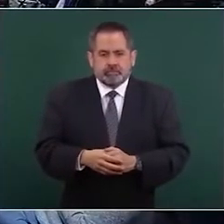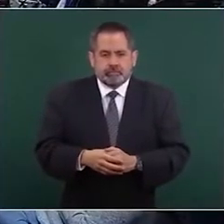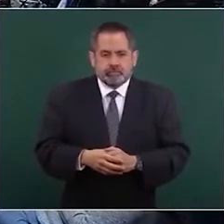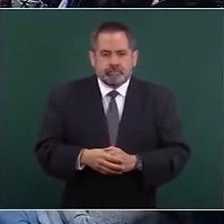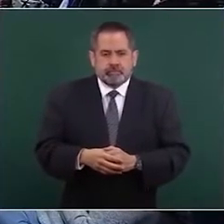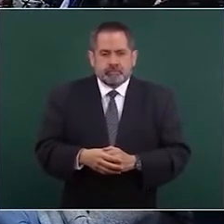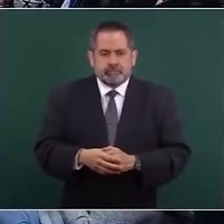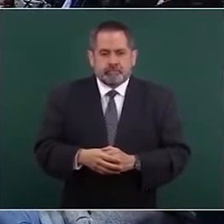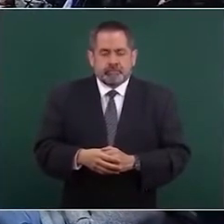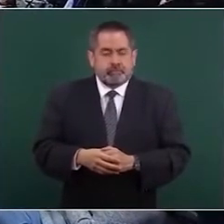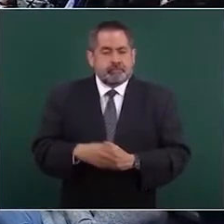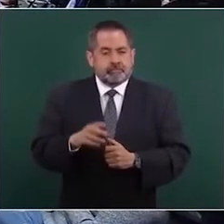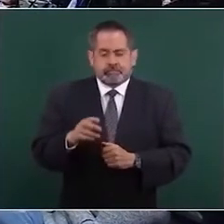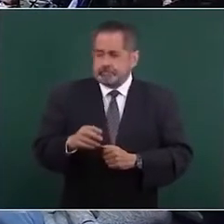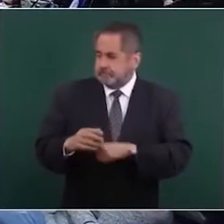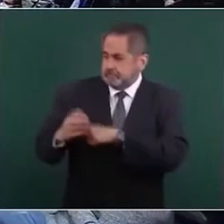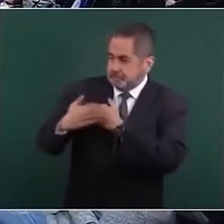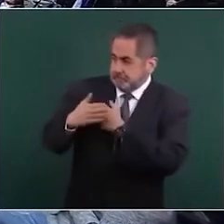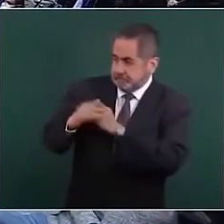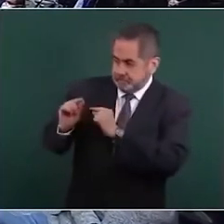comenzar.